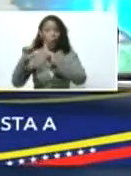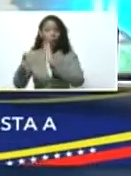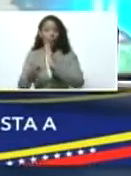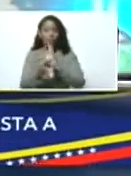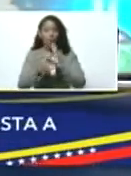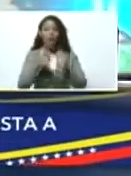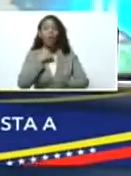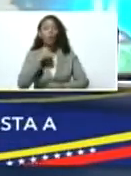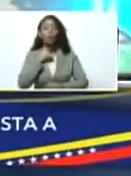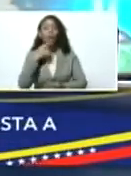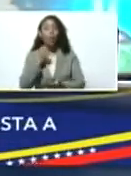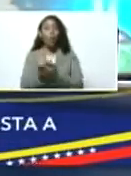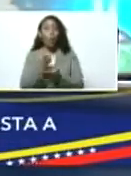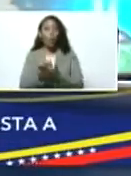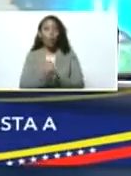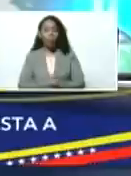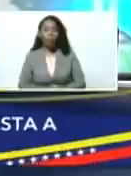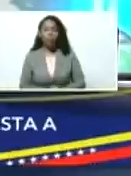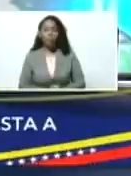gusta a los economistas.